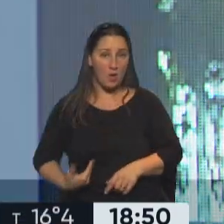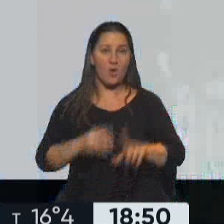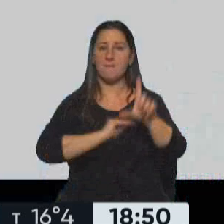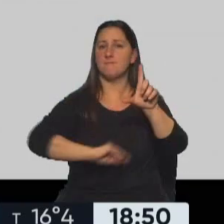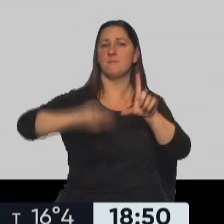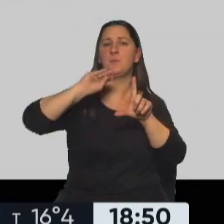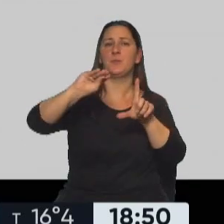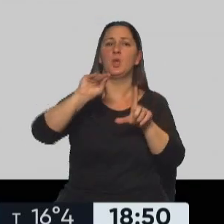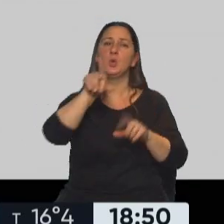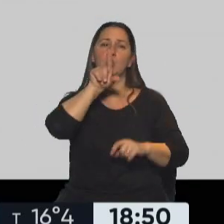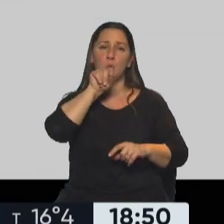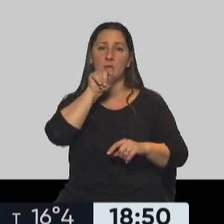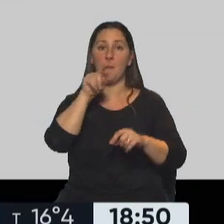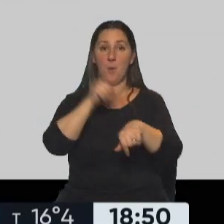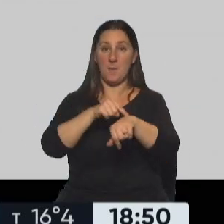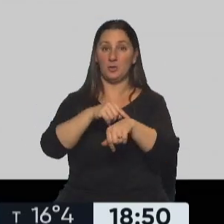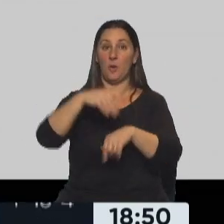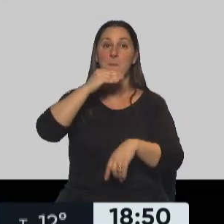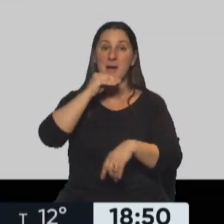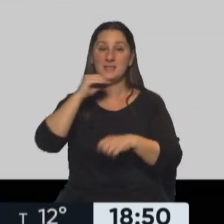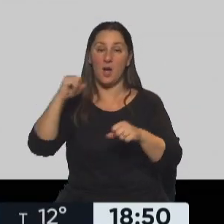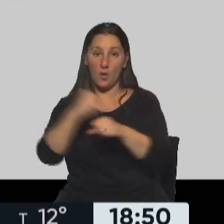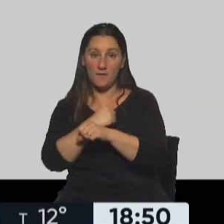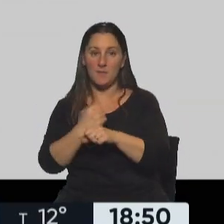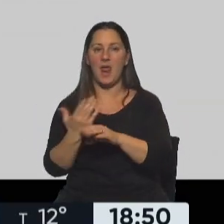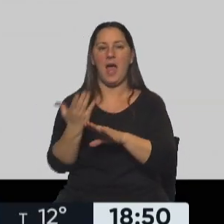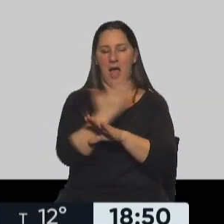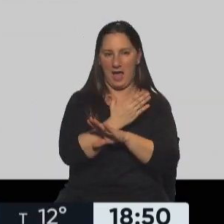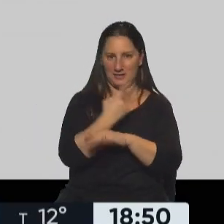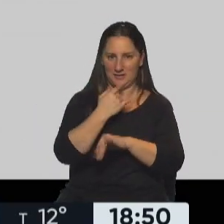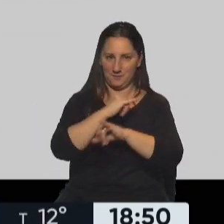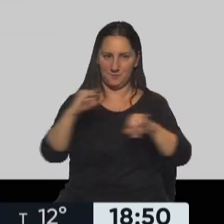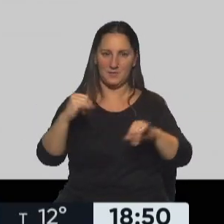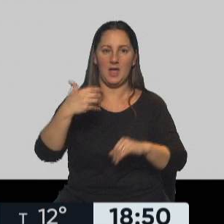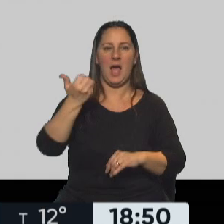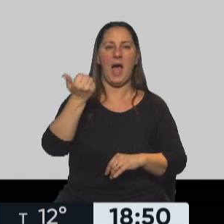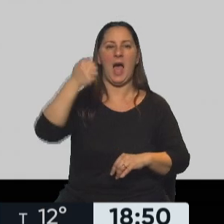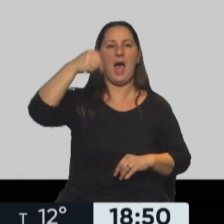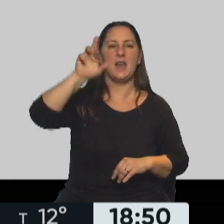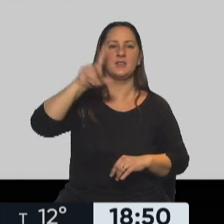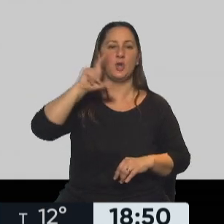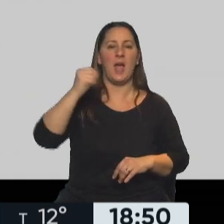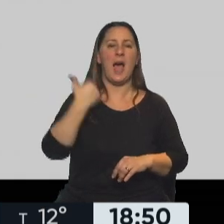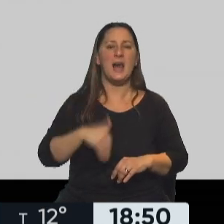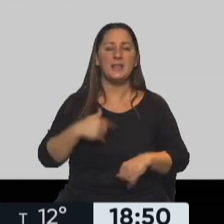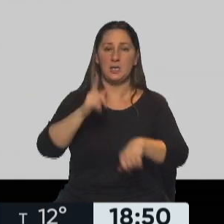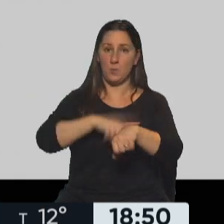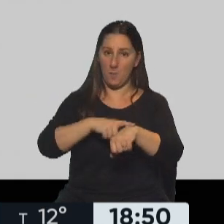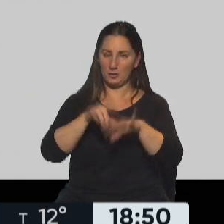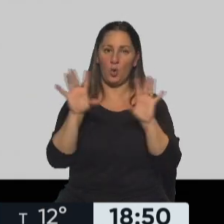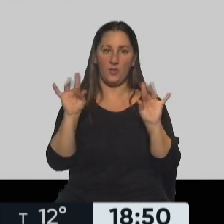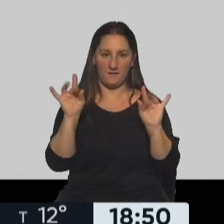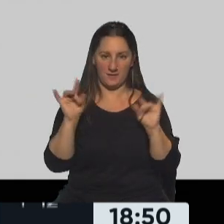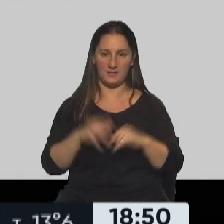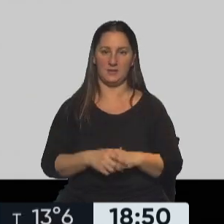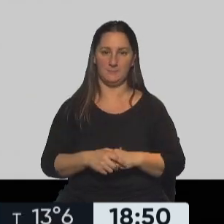a pedir, antes de que se confirmara el nombre de Massa, por su llegada en el gabinete. Mariano Arcioni, por ejemplo, dice, Argentina atraviesa ¿De dónde es un este